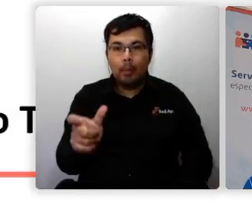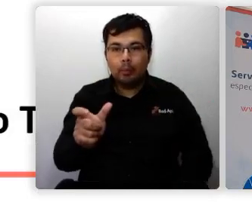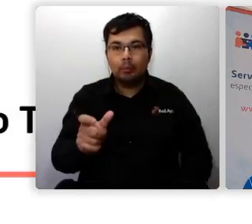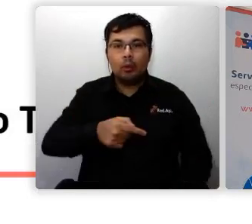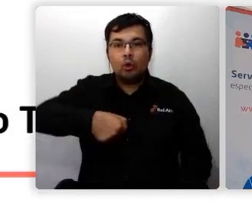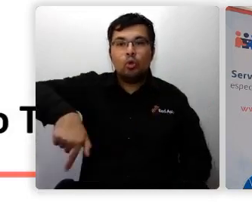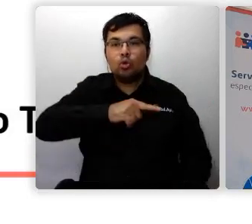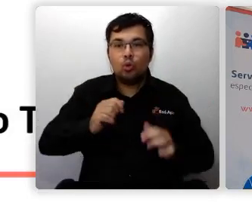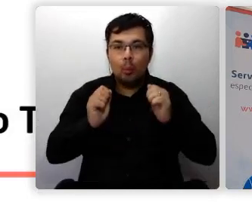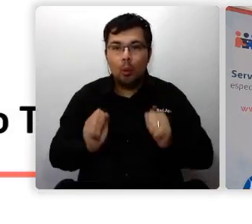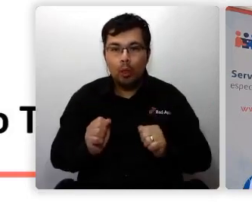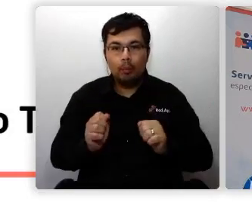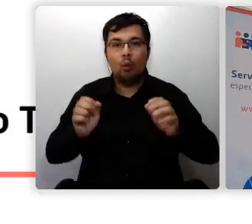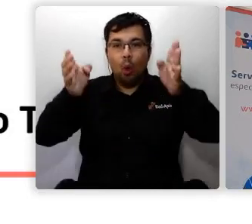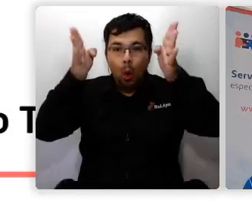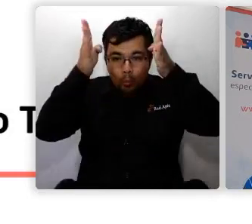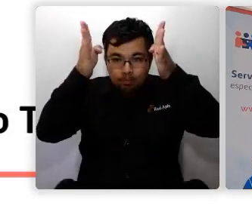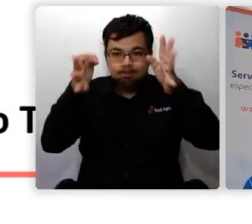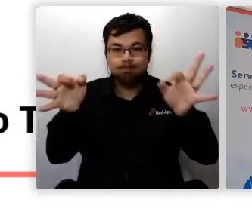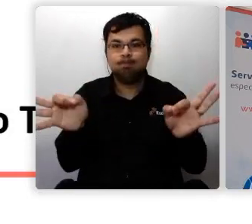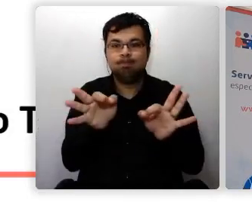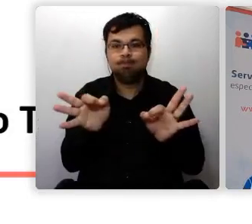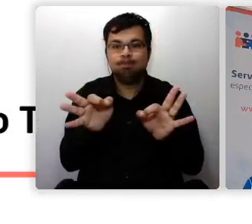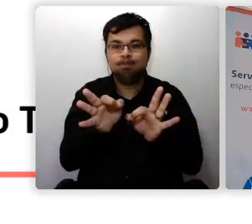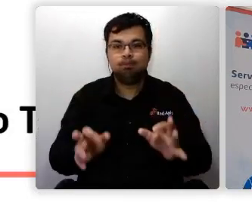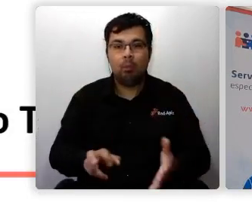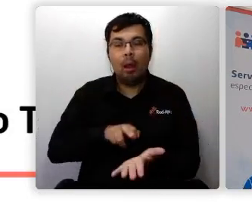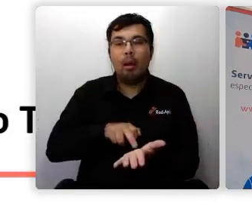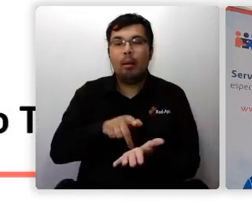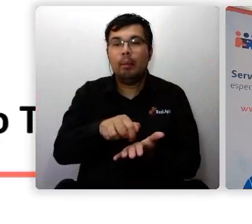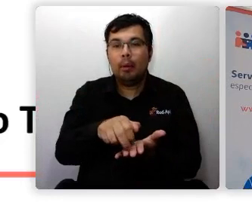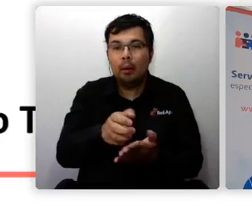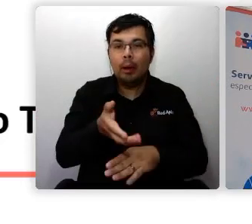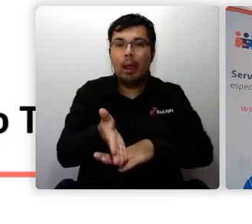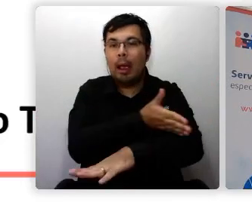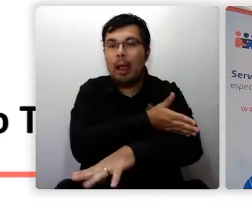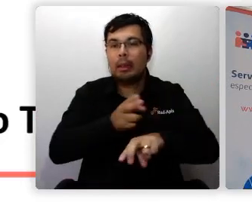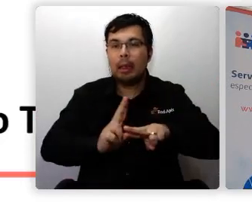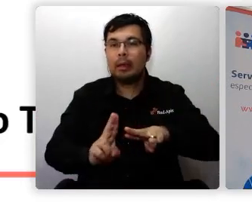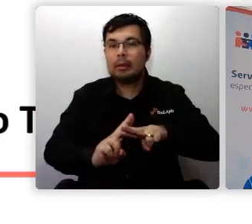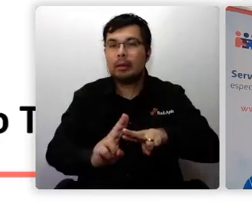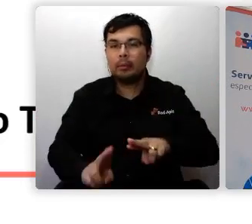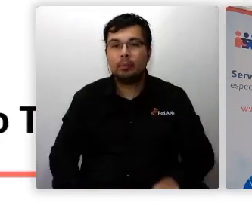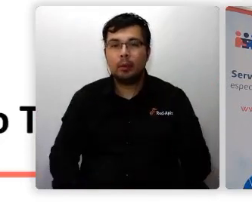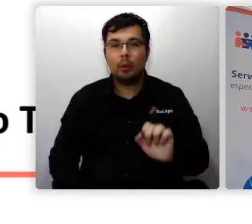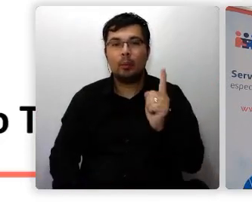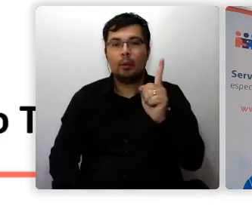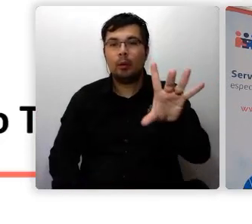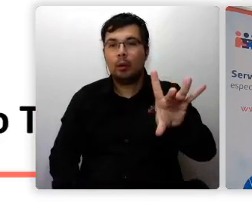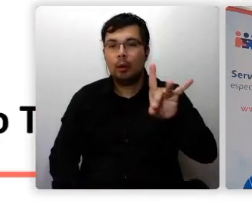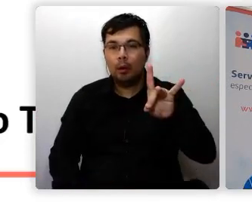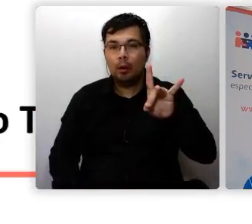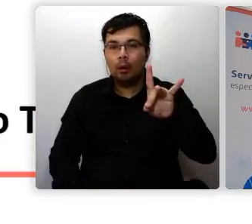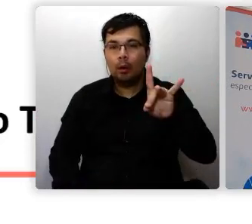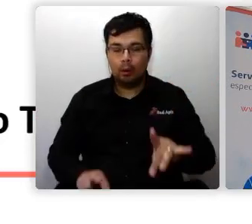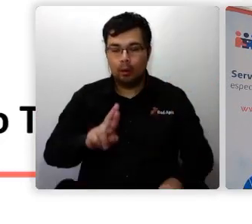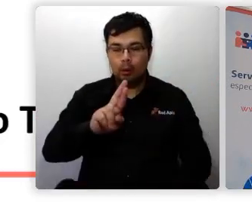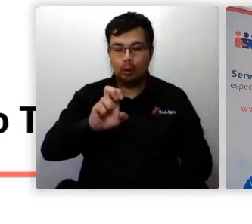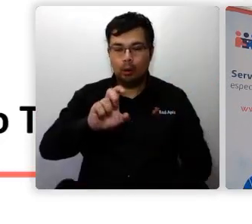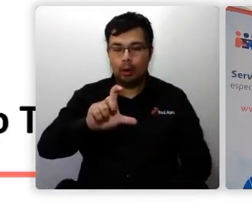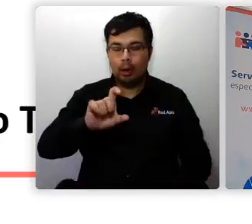orientar el paso a paso de qué es lo que tiene que hacer. Tiene que elegir el régimen tributario. No tiene